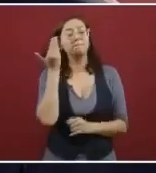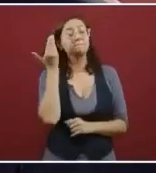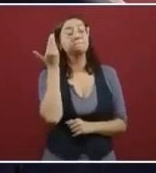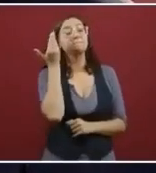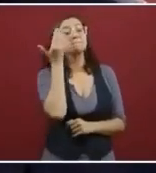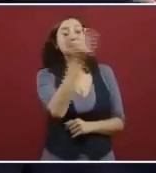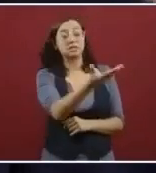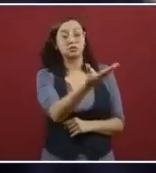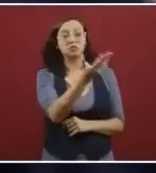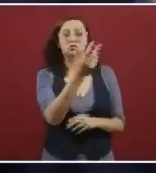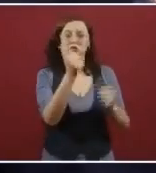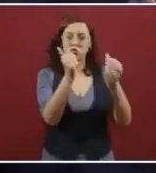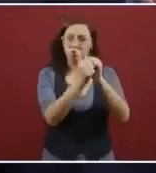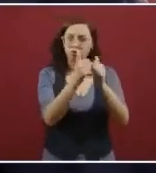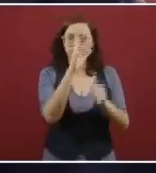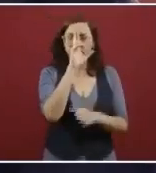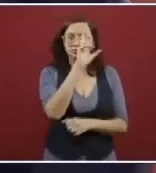que